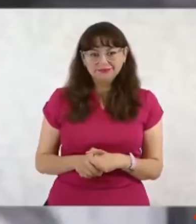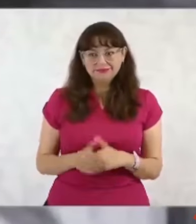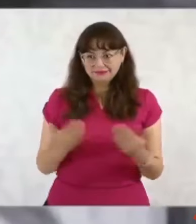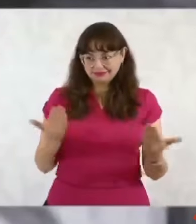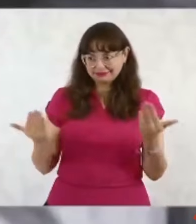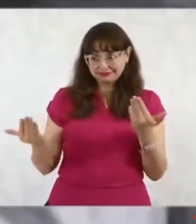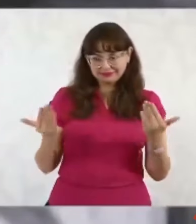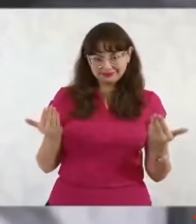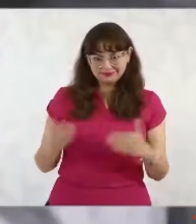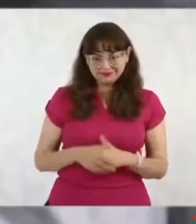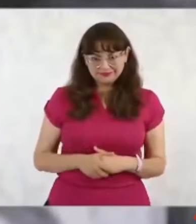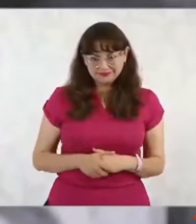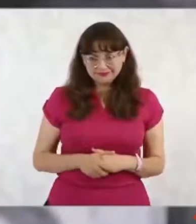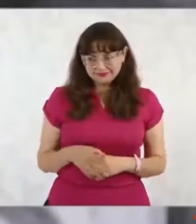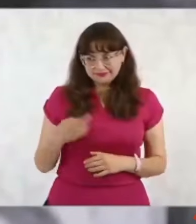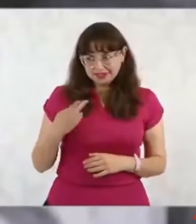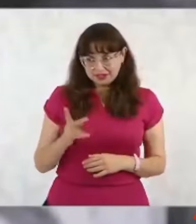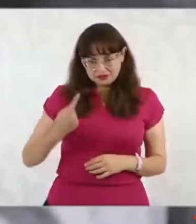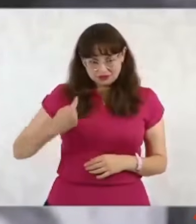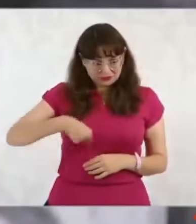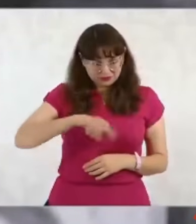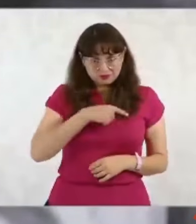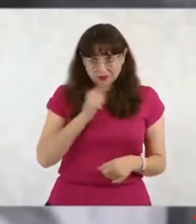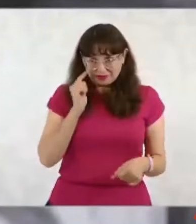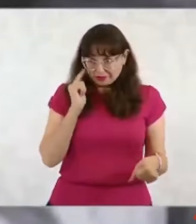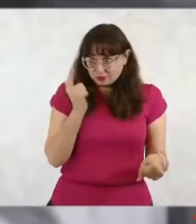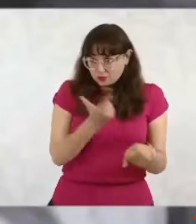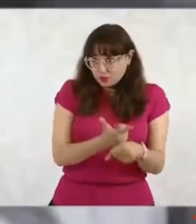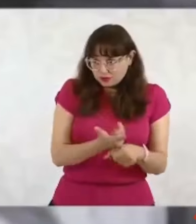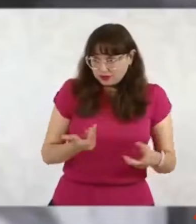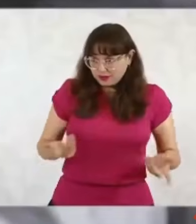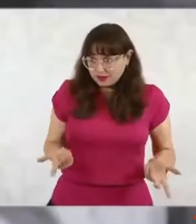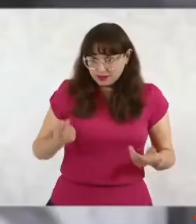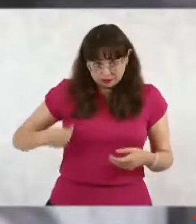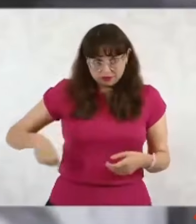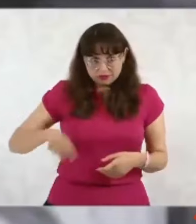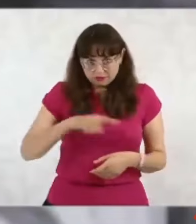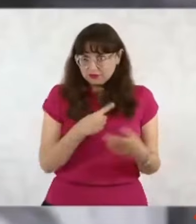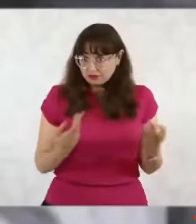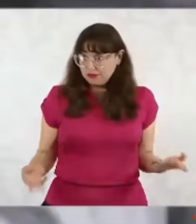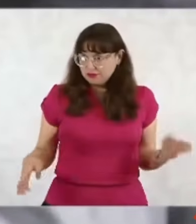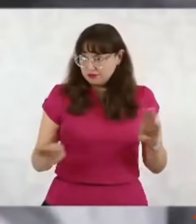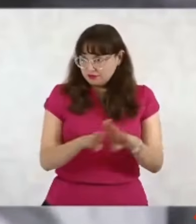Bueno, si fue la propia autoridad quien se dio cuenta y hizo su trabajo.